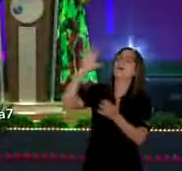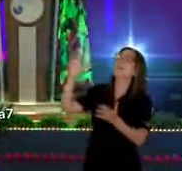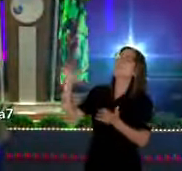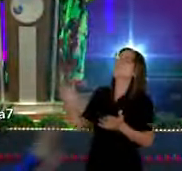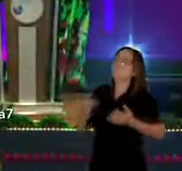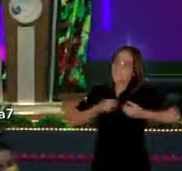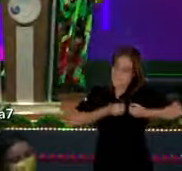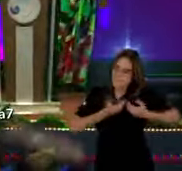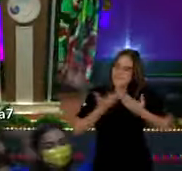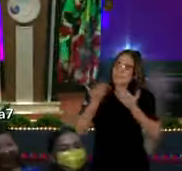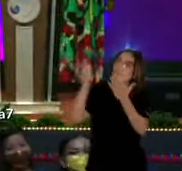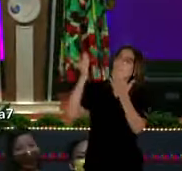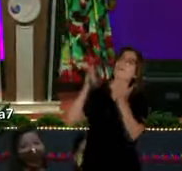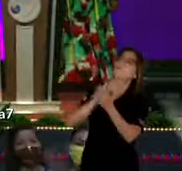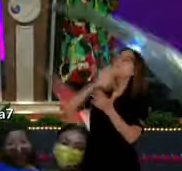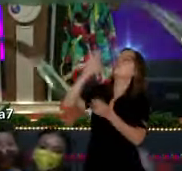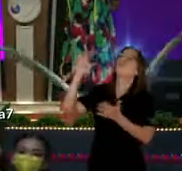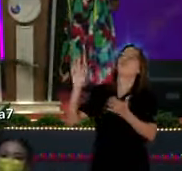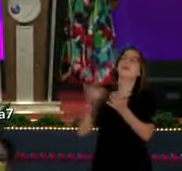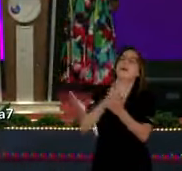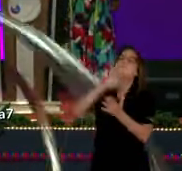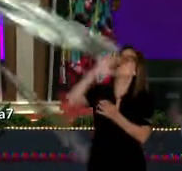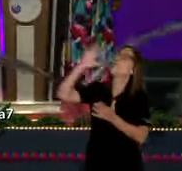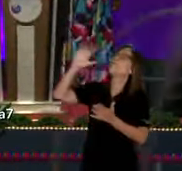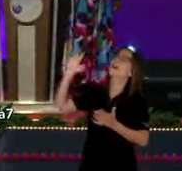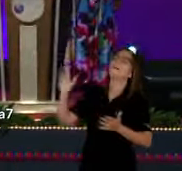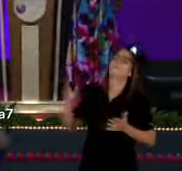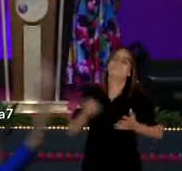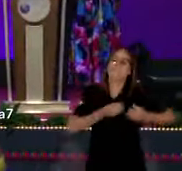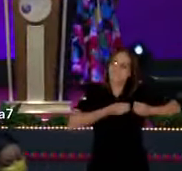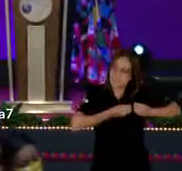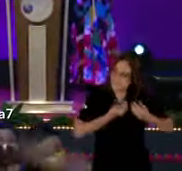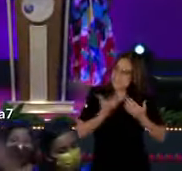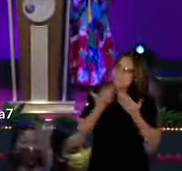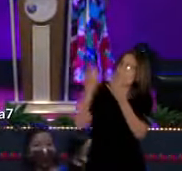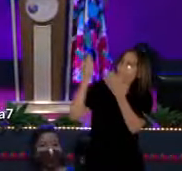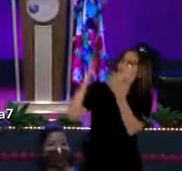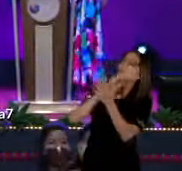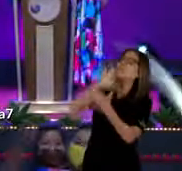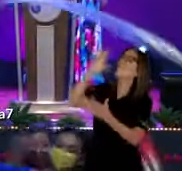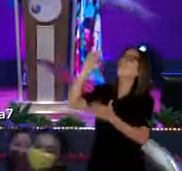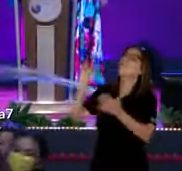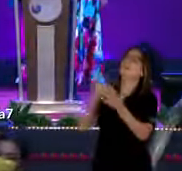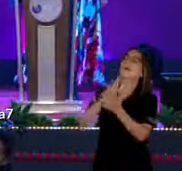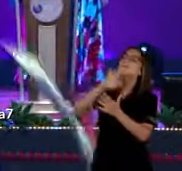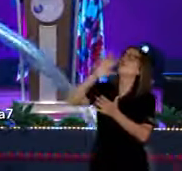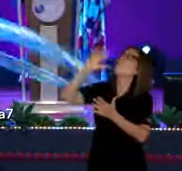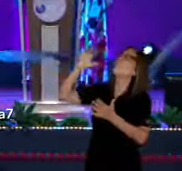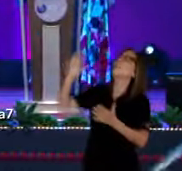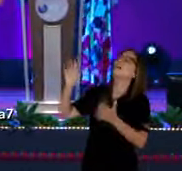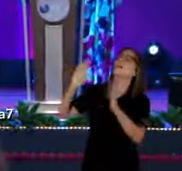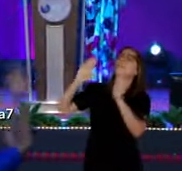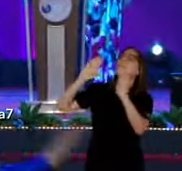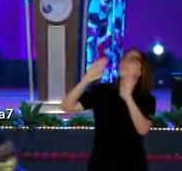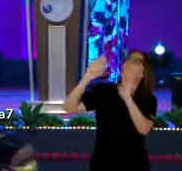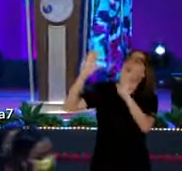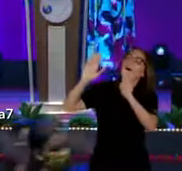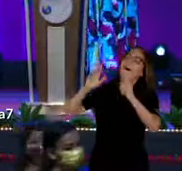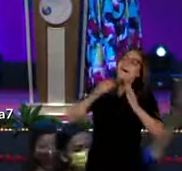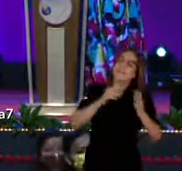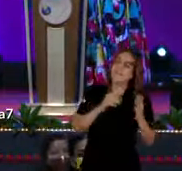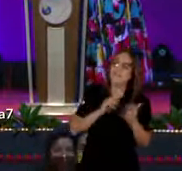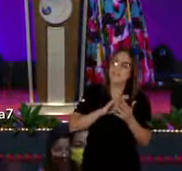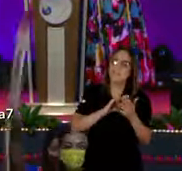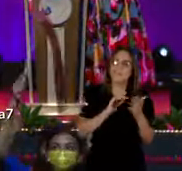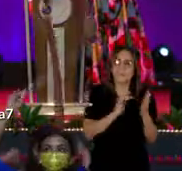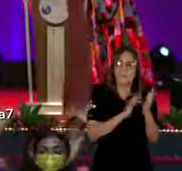gloria. Te doy gloria, gloria. Te doy gloria, gloria. A